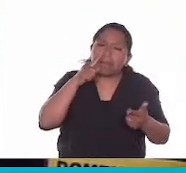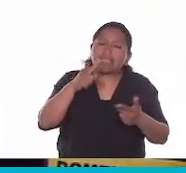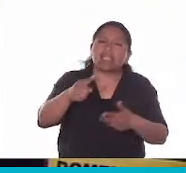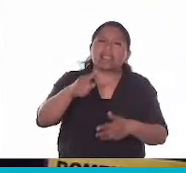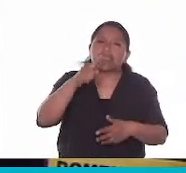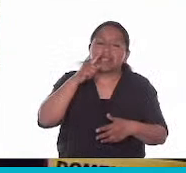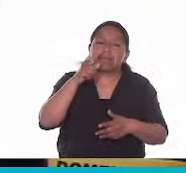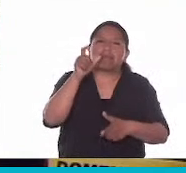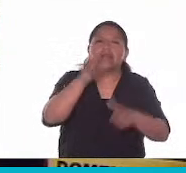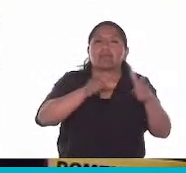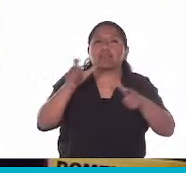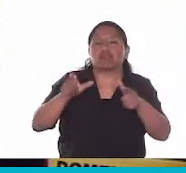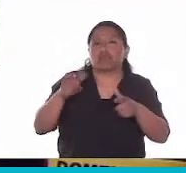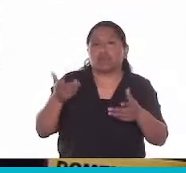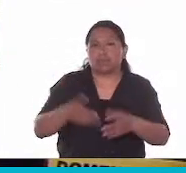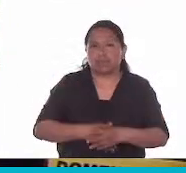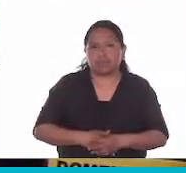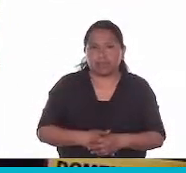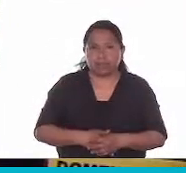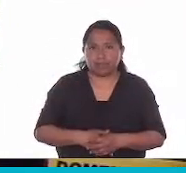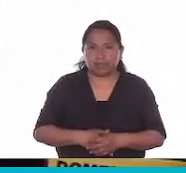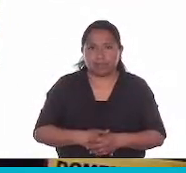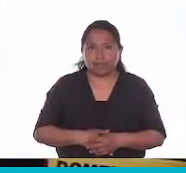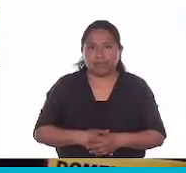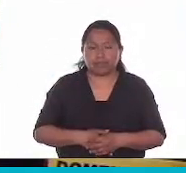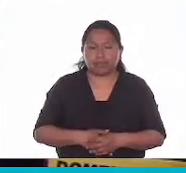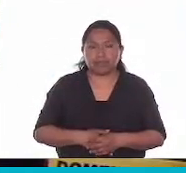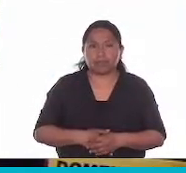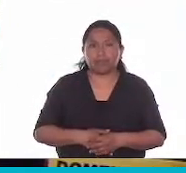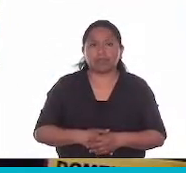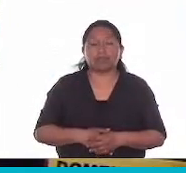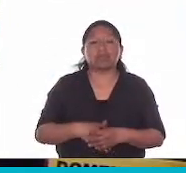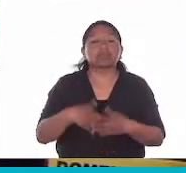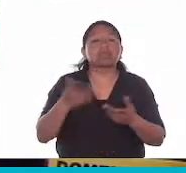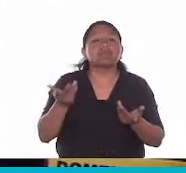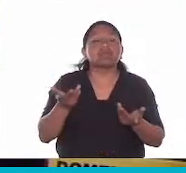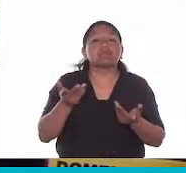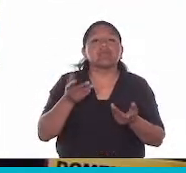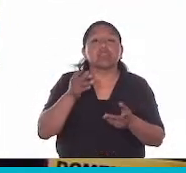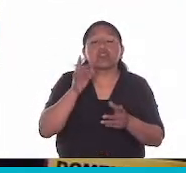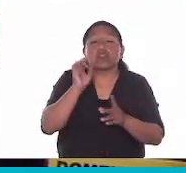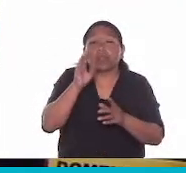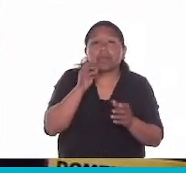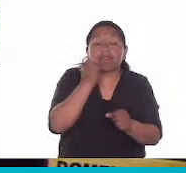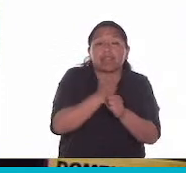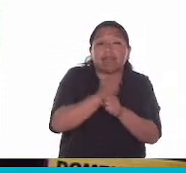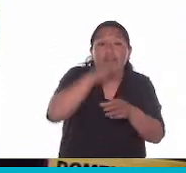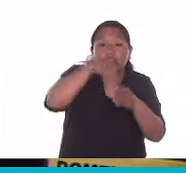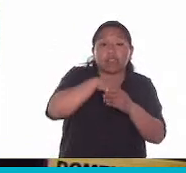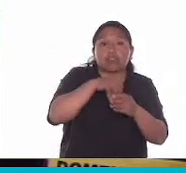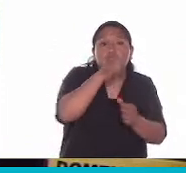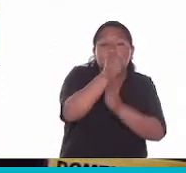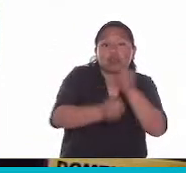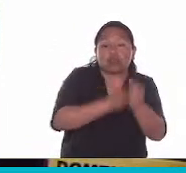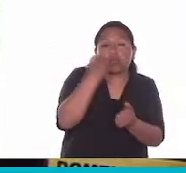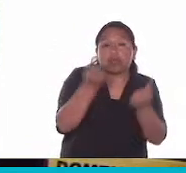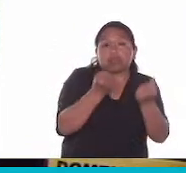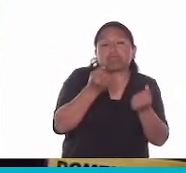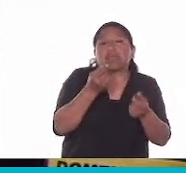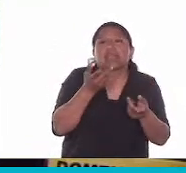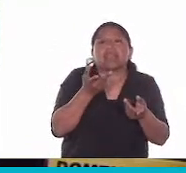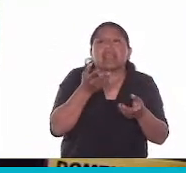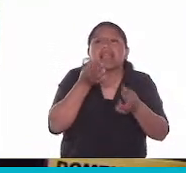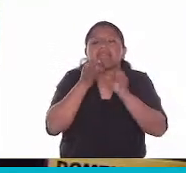de bonaerenses no solamente el trabajo en la industria Automotriz no el que le vendía